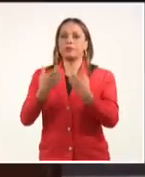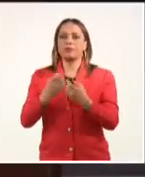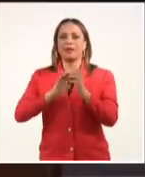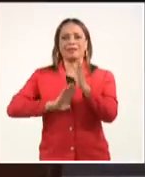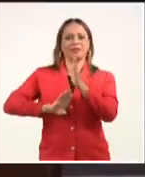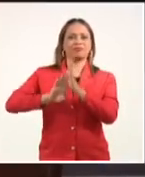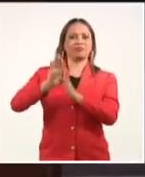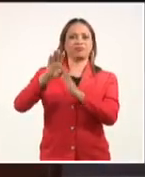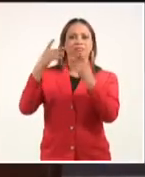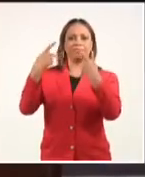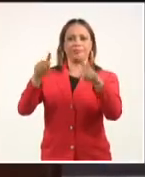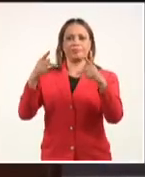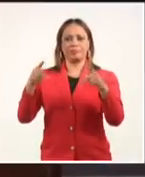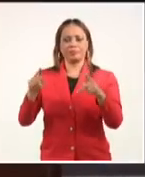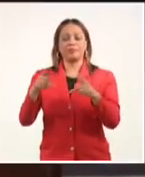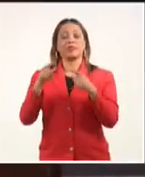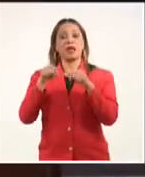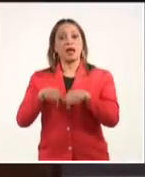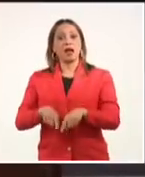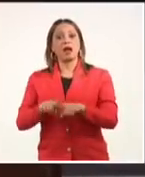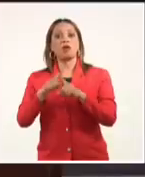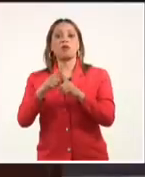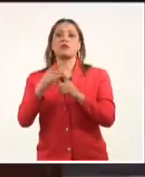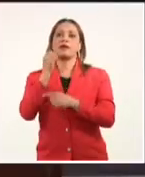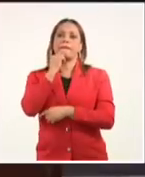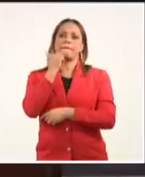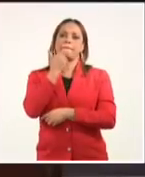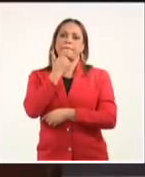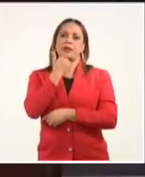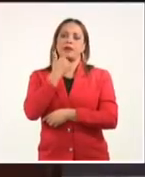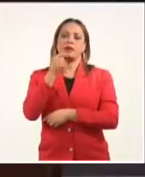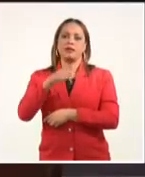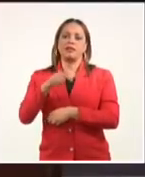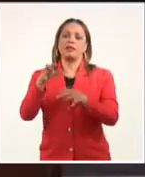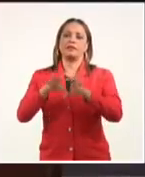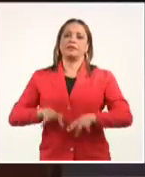y lo son mucho más en el presente.